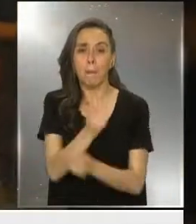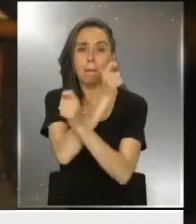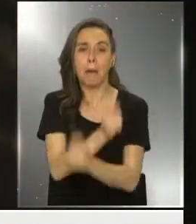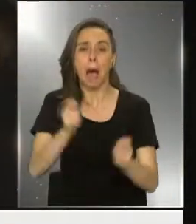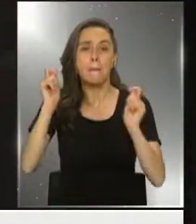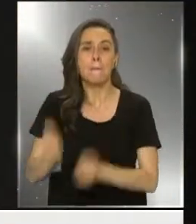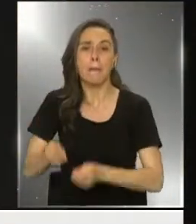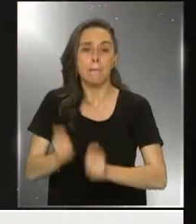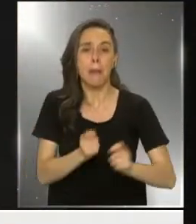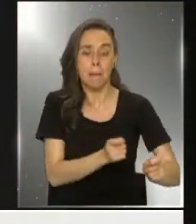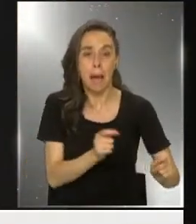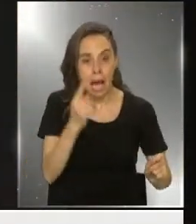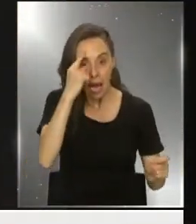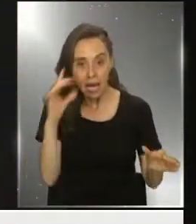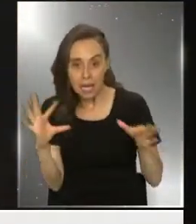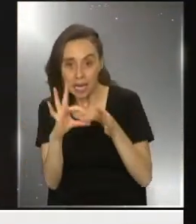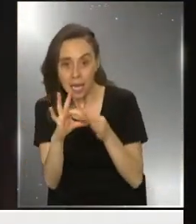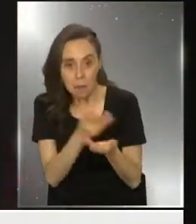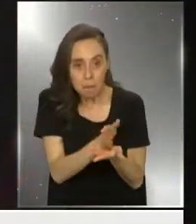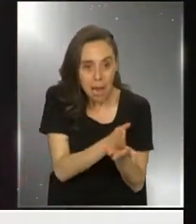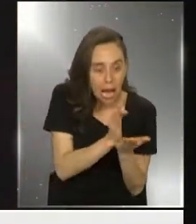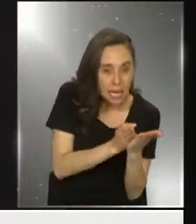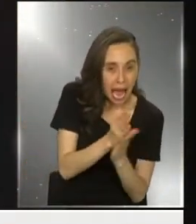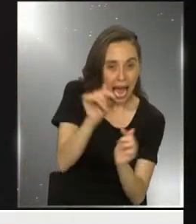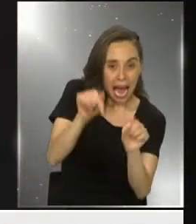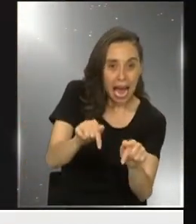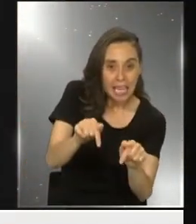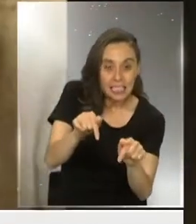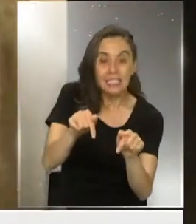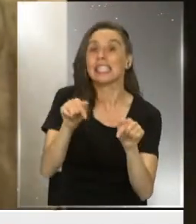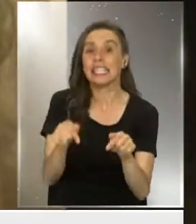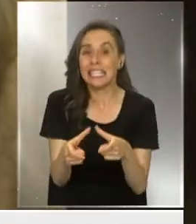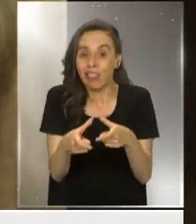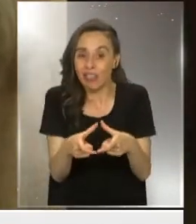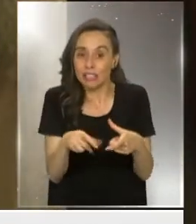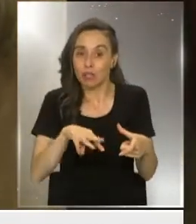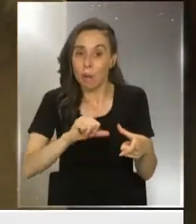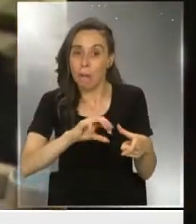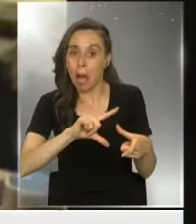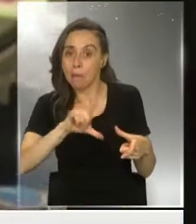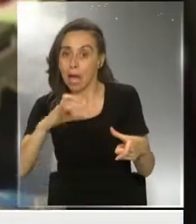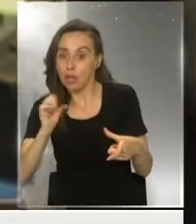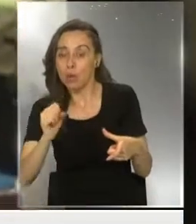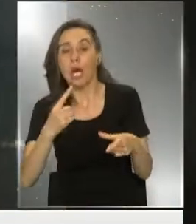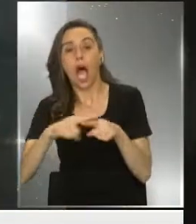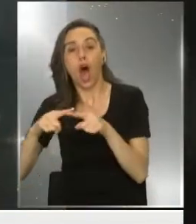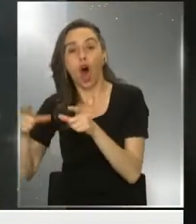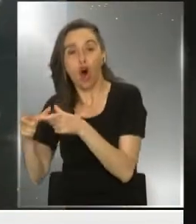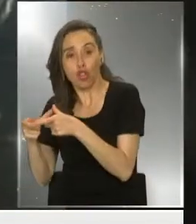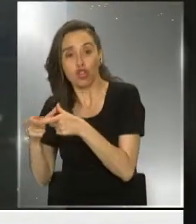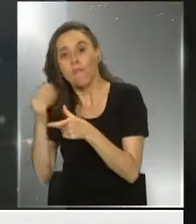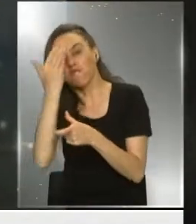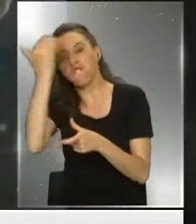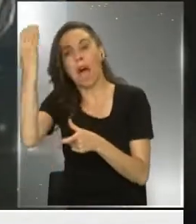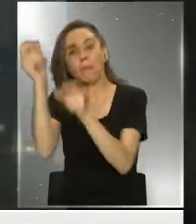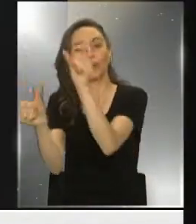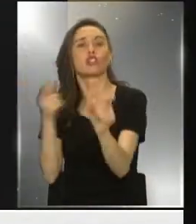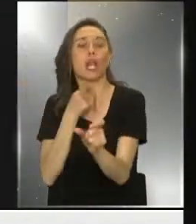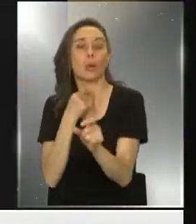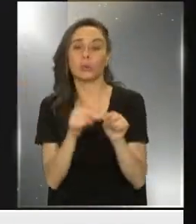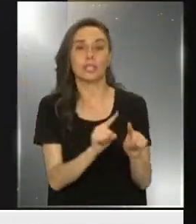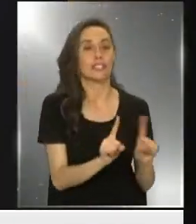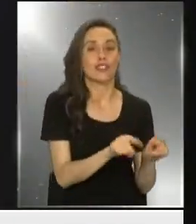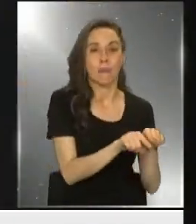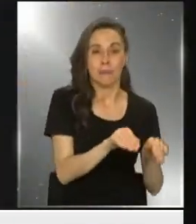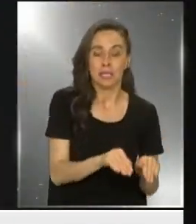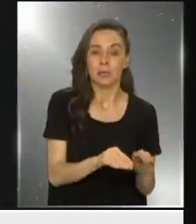Conexión necesaria que fue planeada desde el comienzo, porque si quizás este disco no goza de la popularidad de otras obras del grupo, lo cierto es que marca